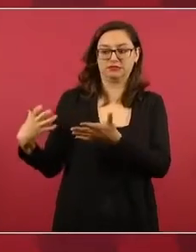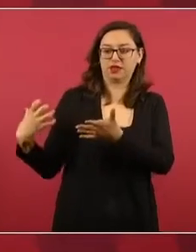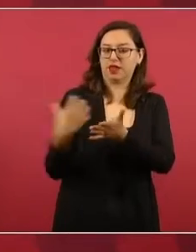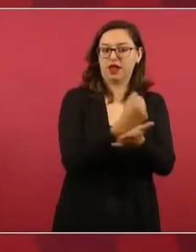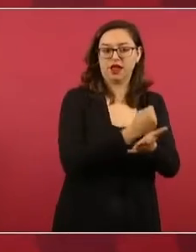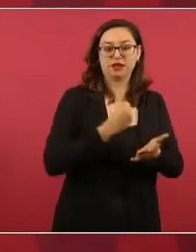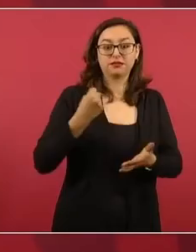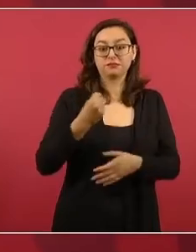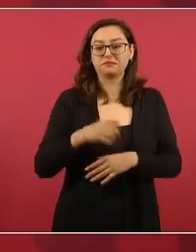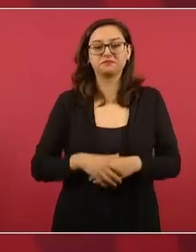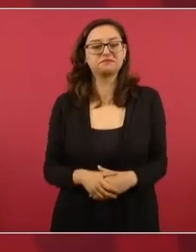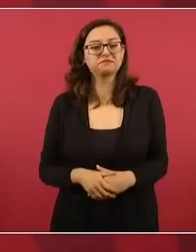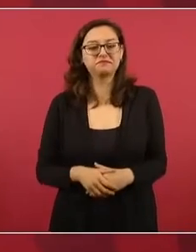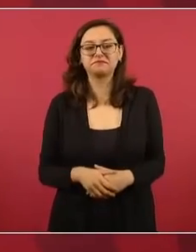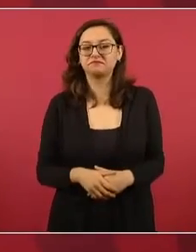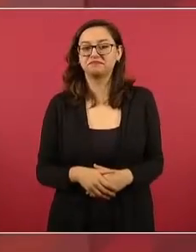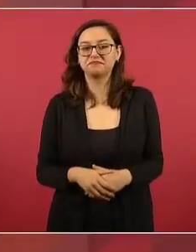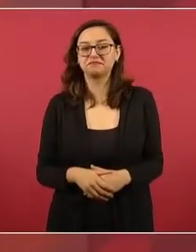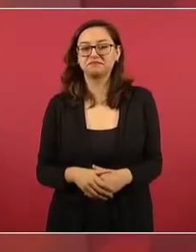O sea, nos fue bien.